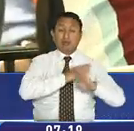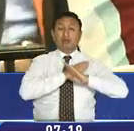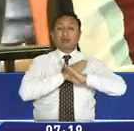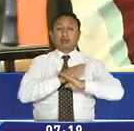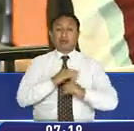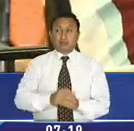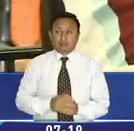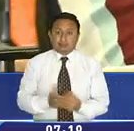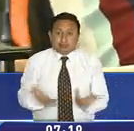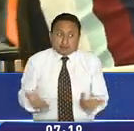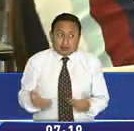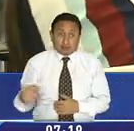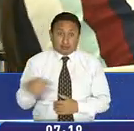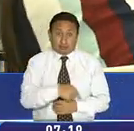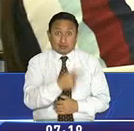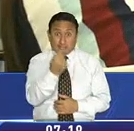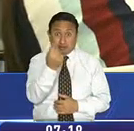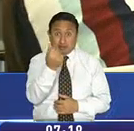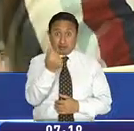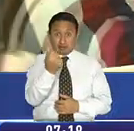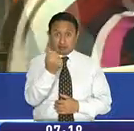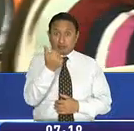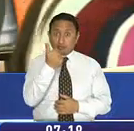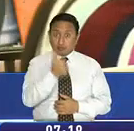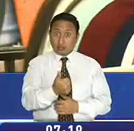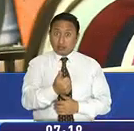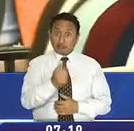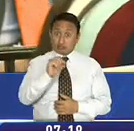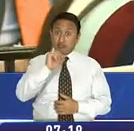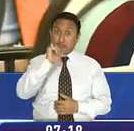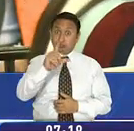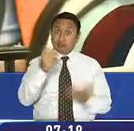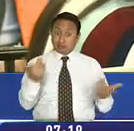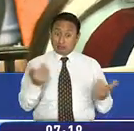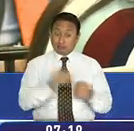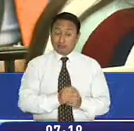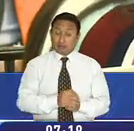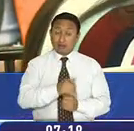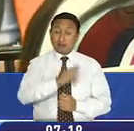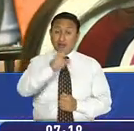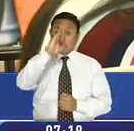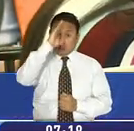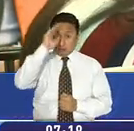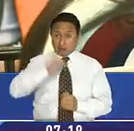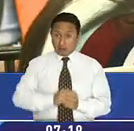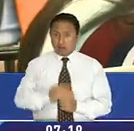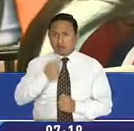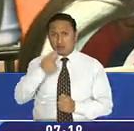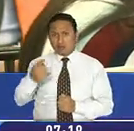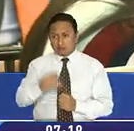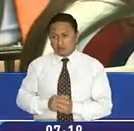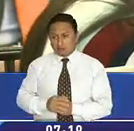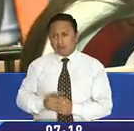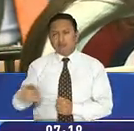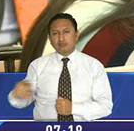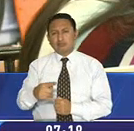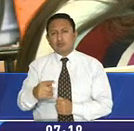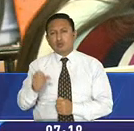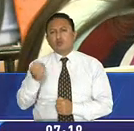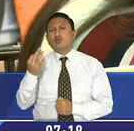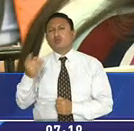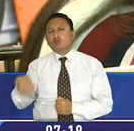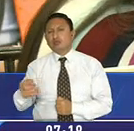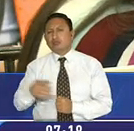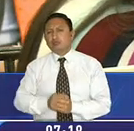eso hay que decirlo. Y le hice incluso el comentario a la policía y le dije, ¿cuántas condecoraciones le dieron ustedes a la señora Coloma